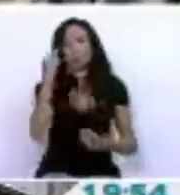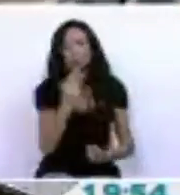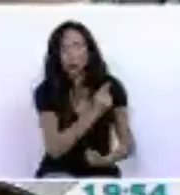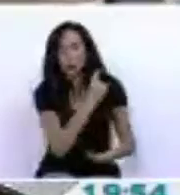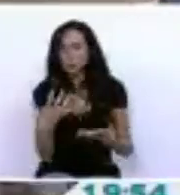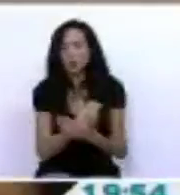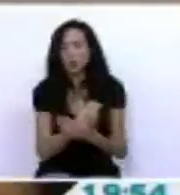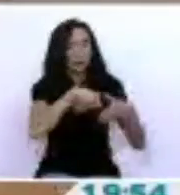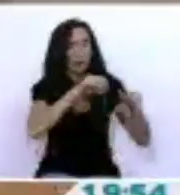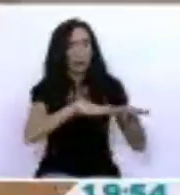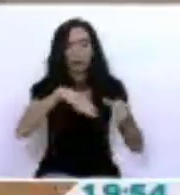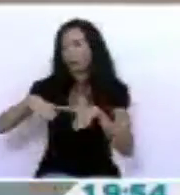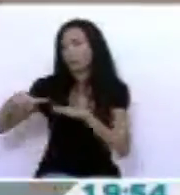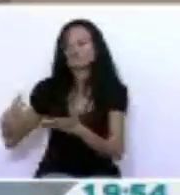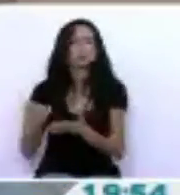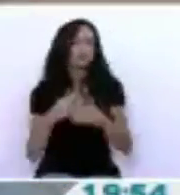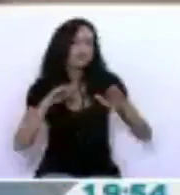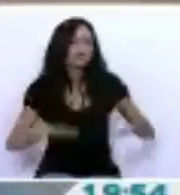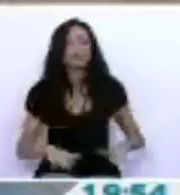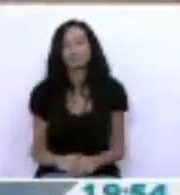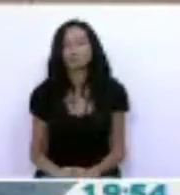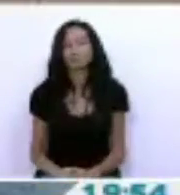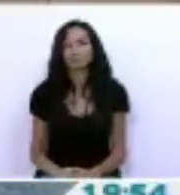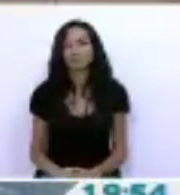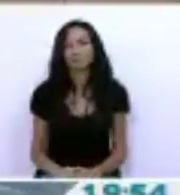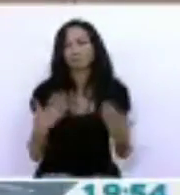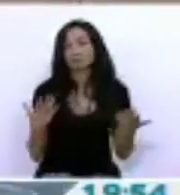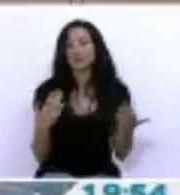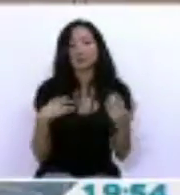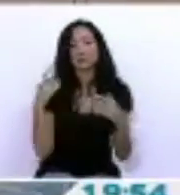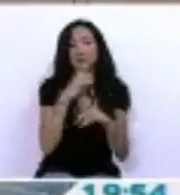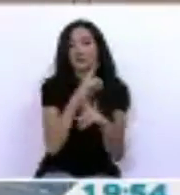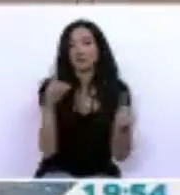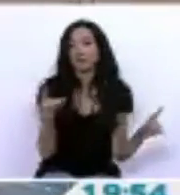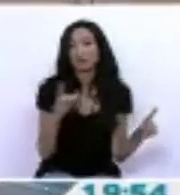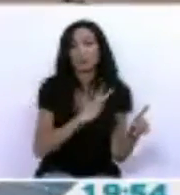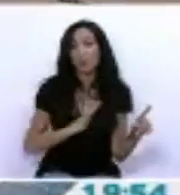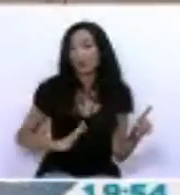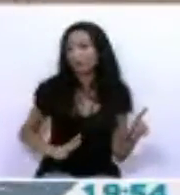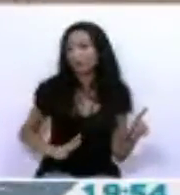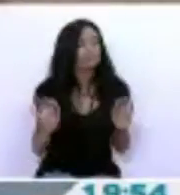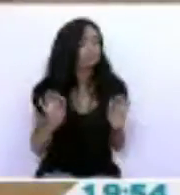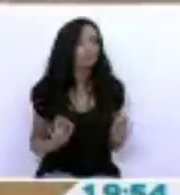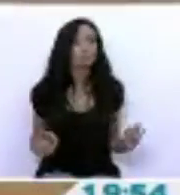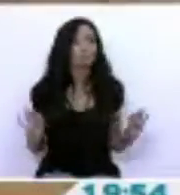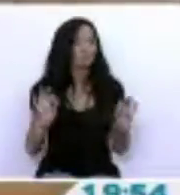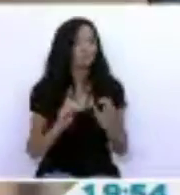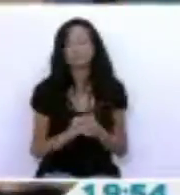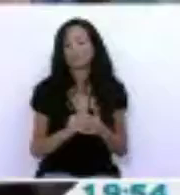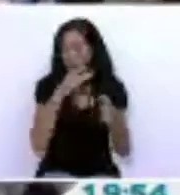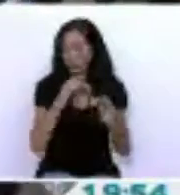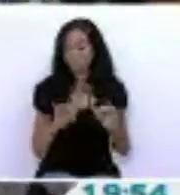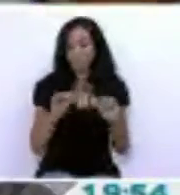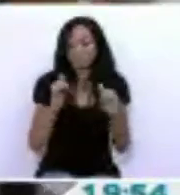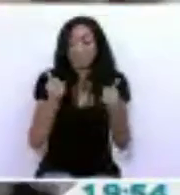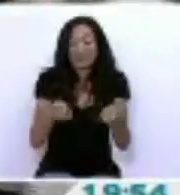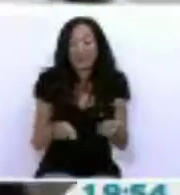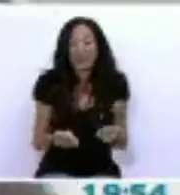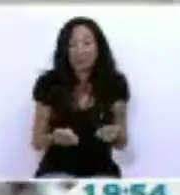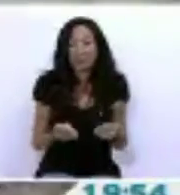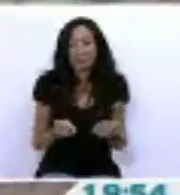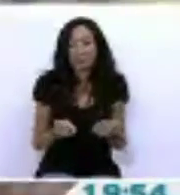de momento todo parado. Un ingreso que era fijo todos los años, este año de momento... De momento nada. Y ahora que estamos empezando a medio gas, todavía